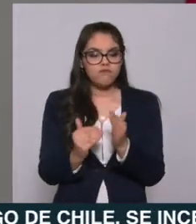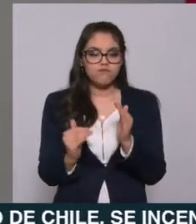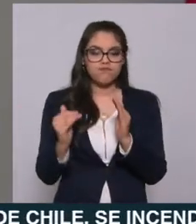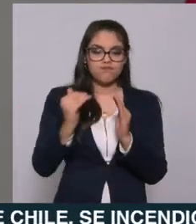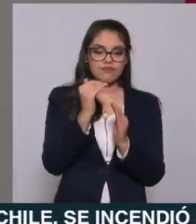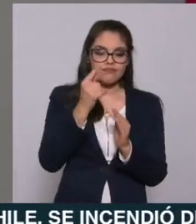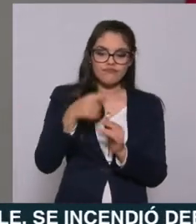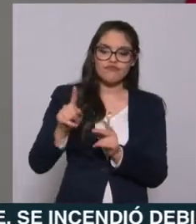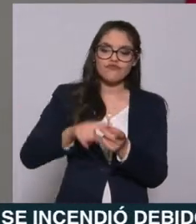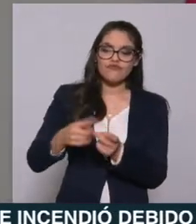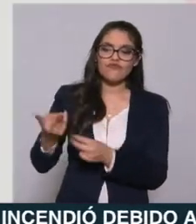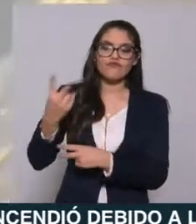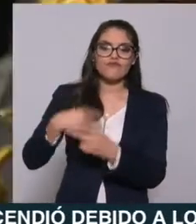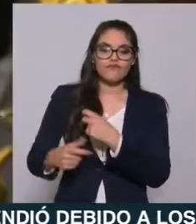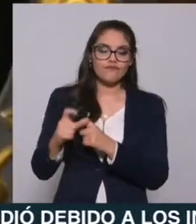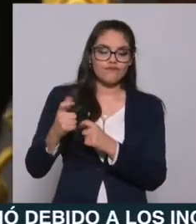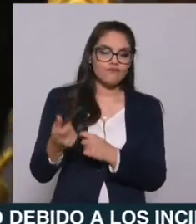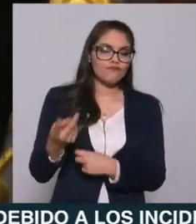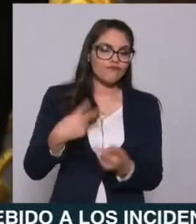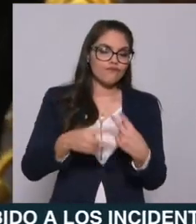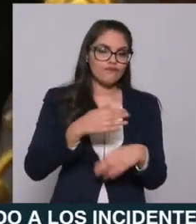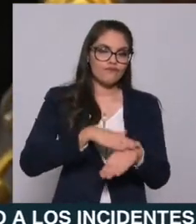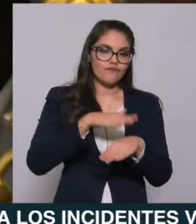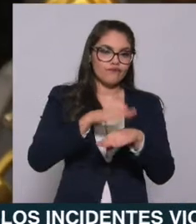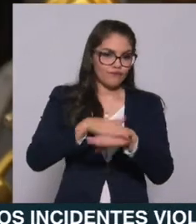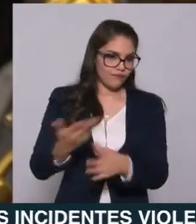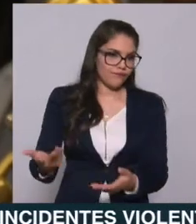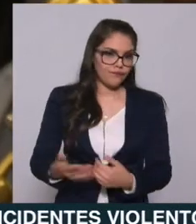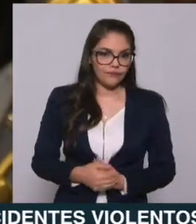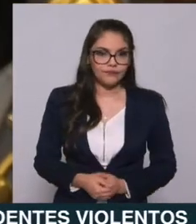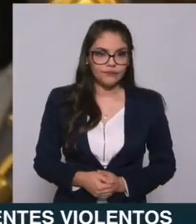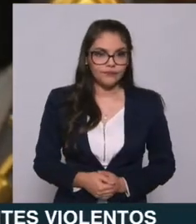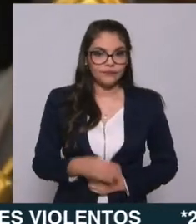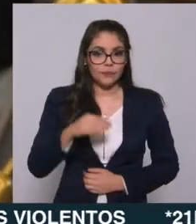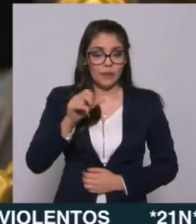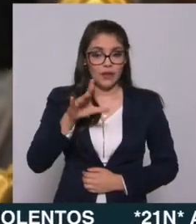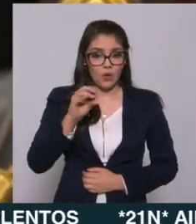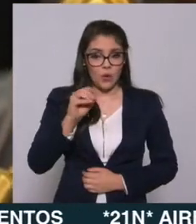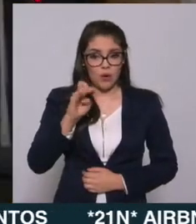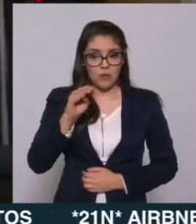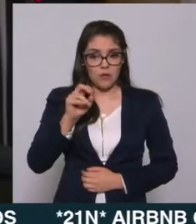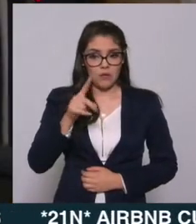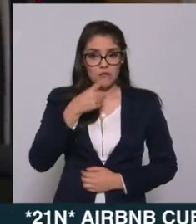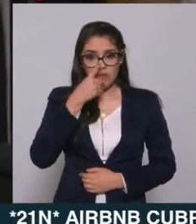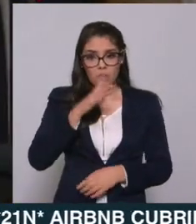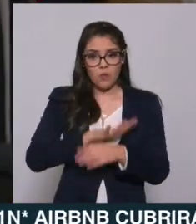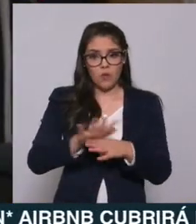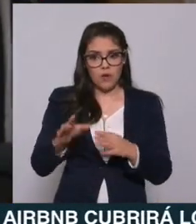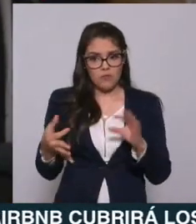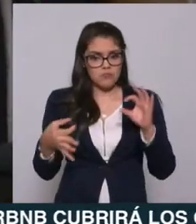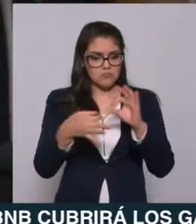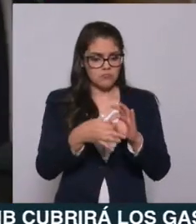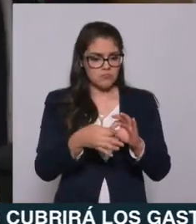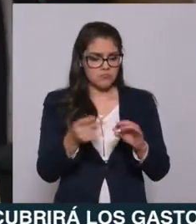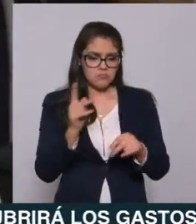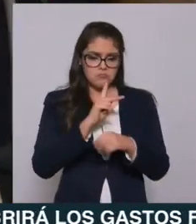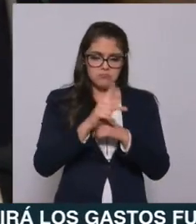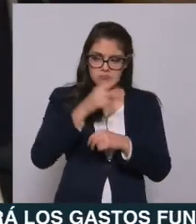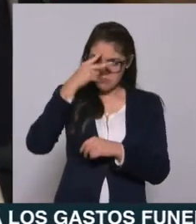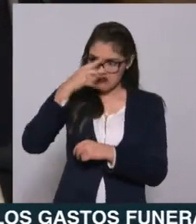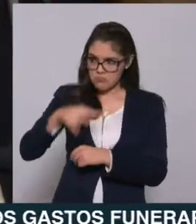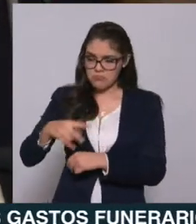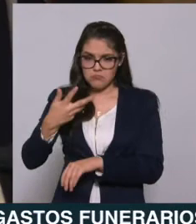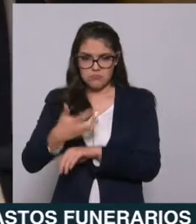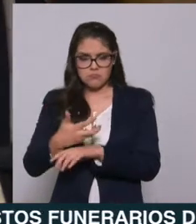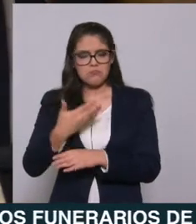de crecimiento en la región. Marcelo Ebrard dijo que la relación que se tiene entre ambos países es de confianza. Tan es así que Estados